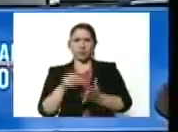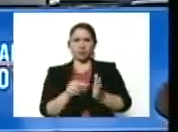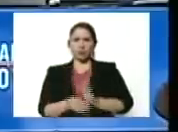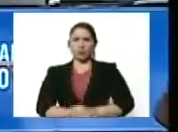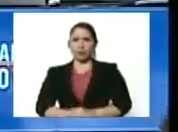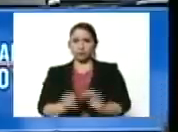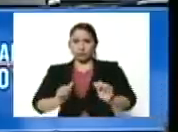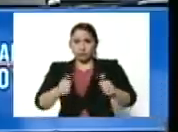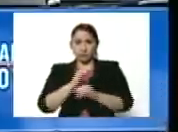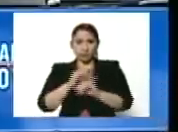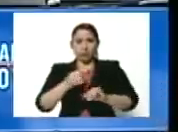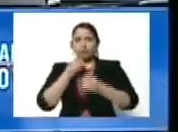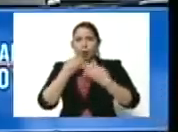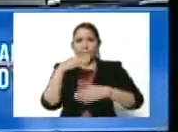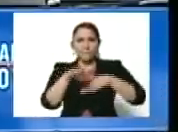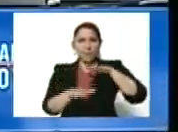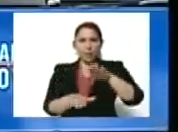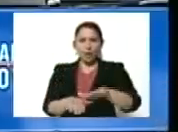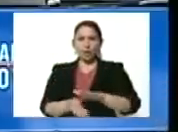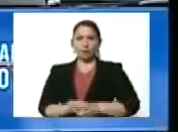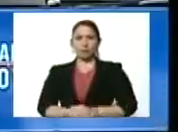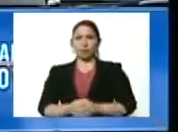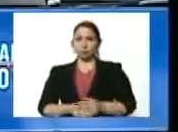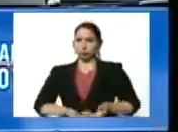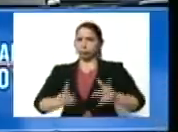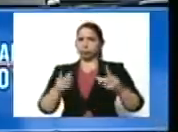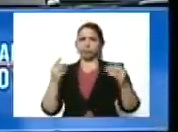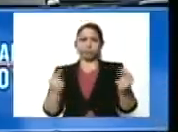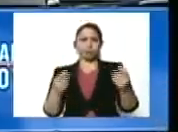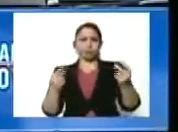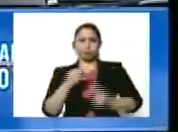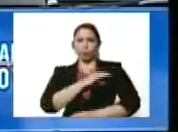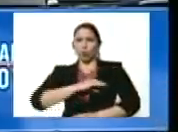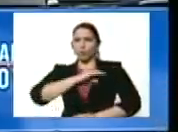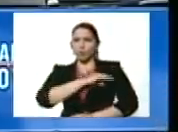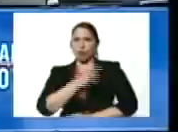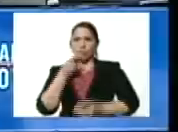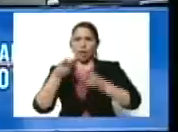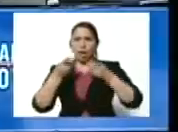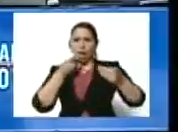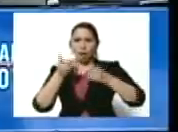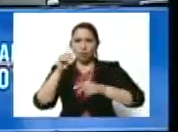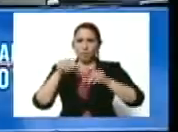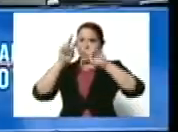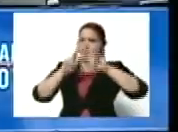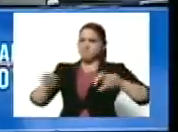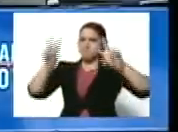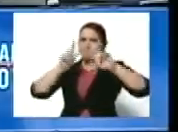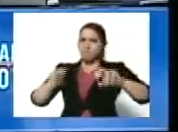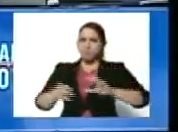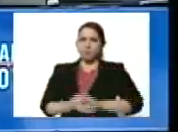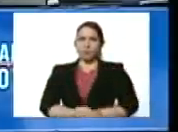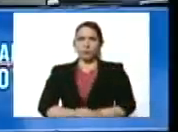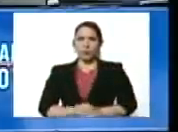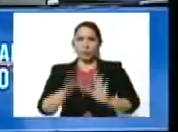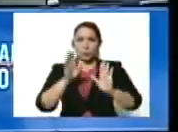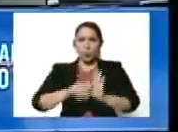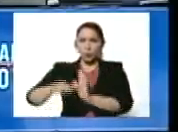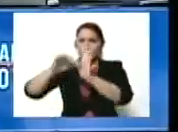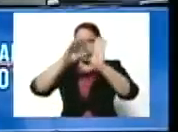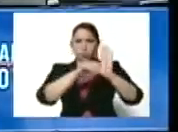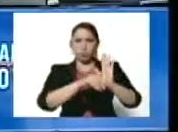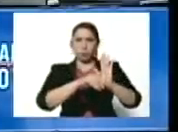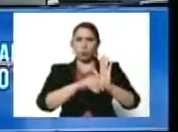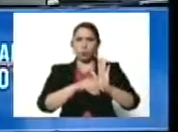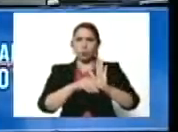que ha arrancado con buen pie, activado en las comisiones de diálogo, investigando la corruptela de